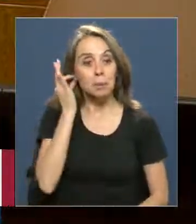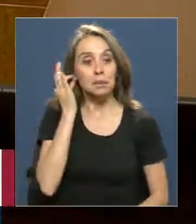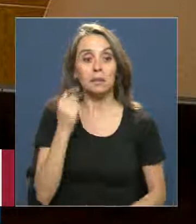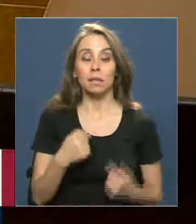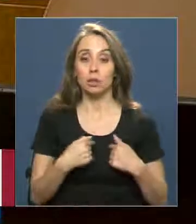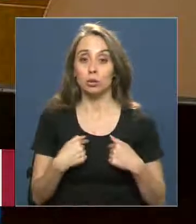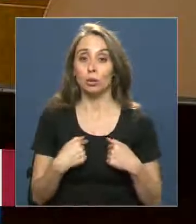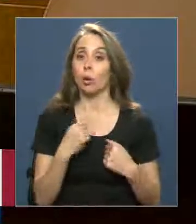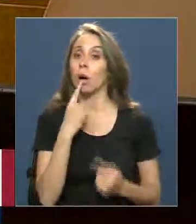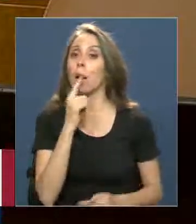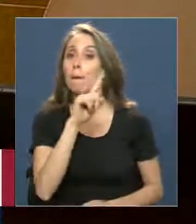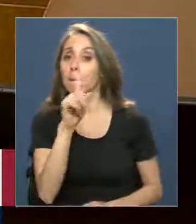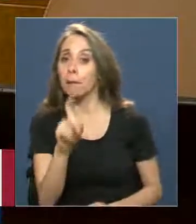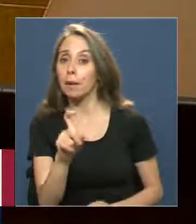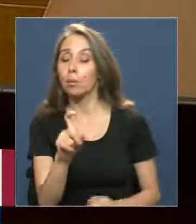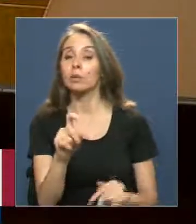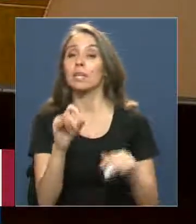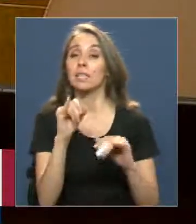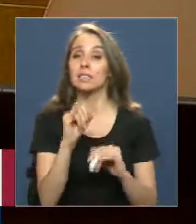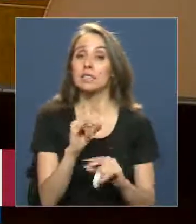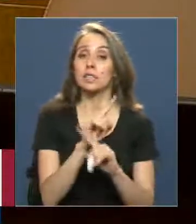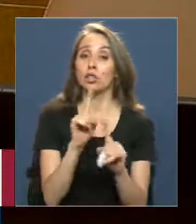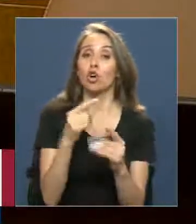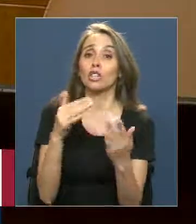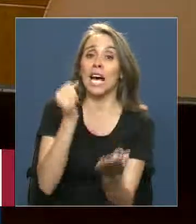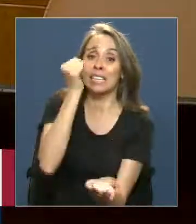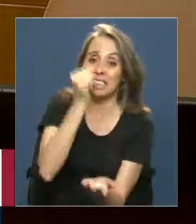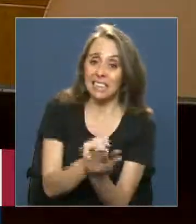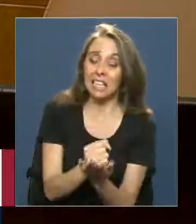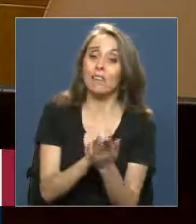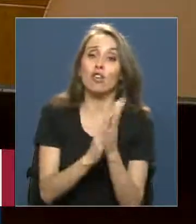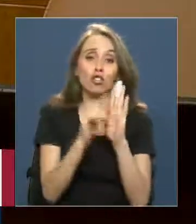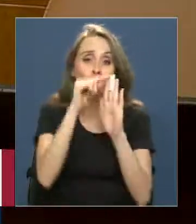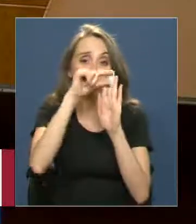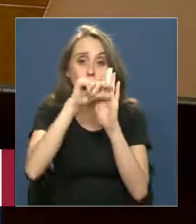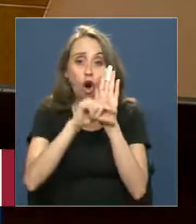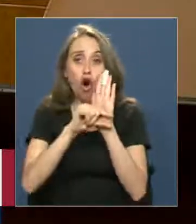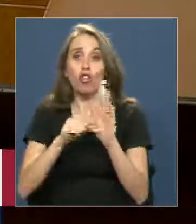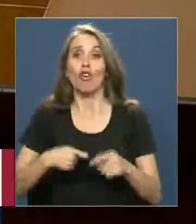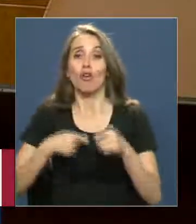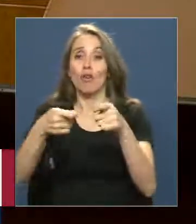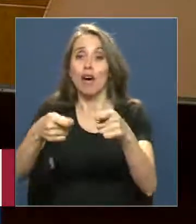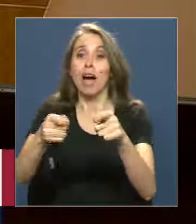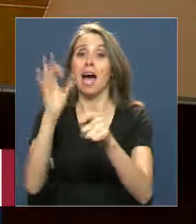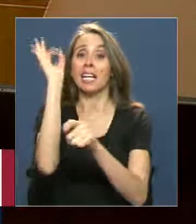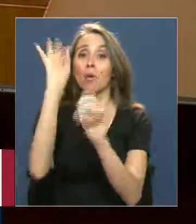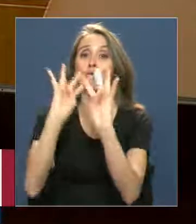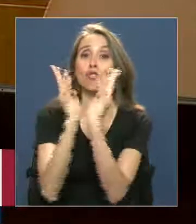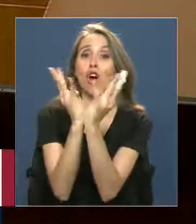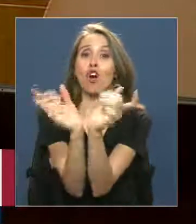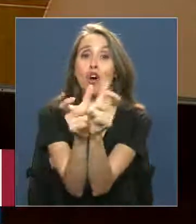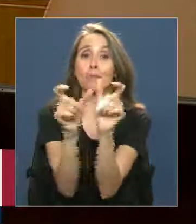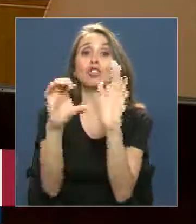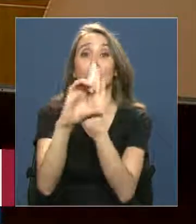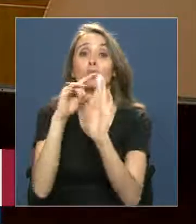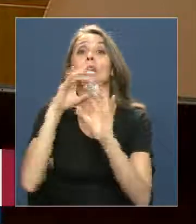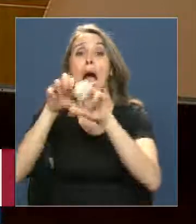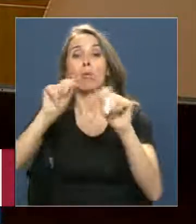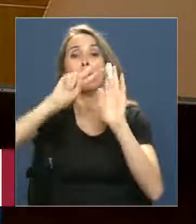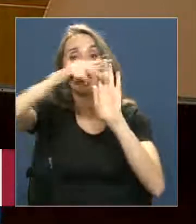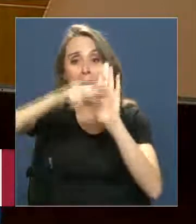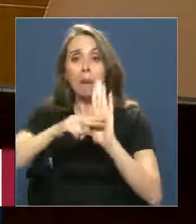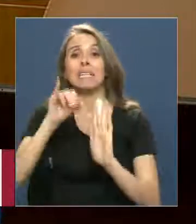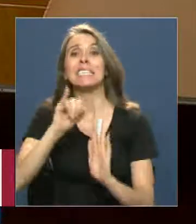yo acabo de preguntar es si está certificado de que todas estas enmiendas que nosotros acordamos en la Comisión de Constitución están o no